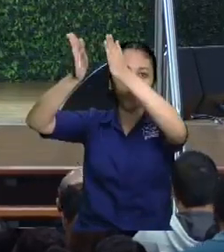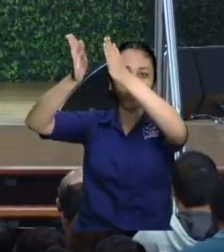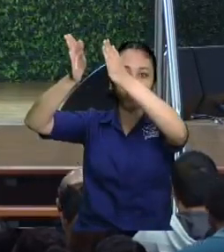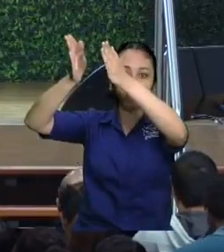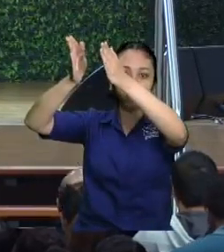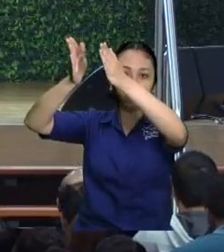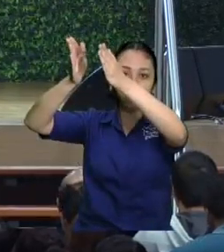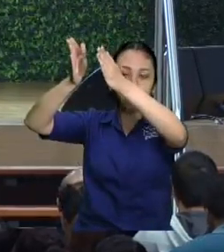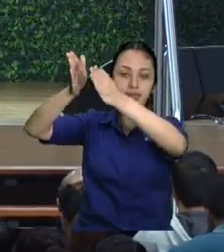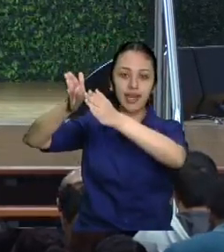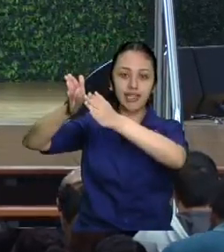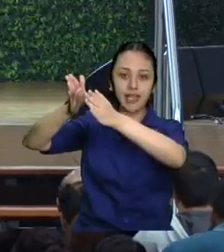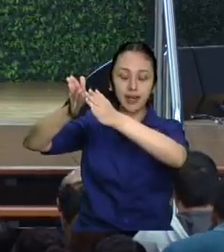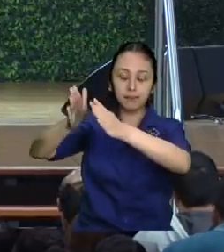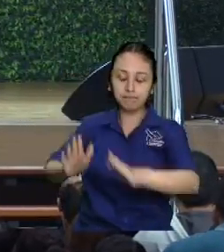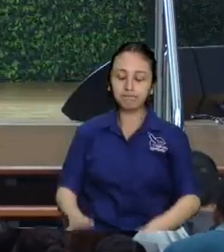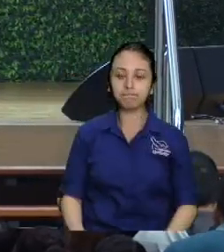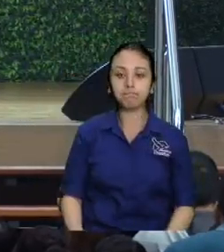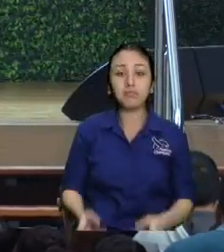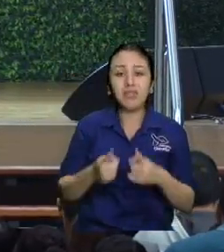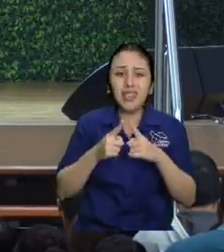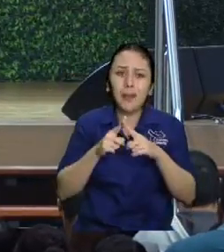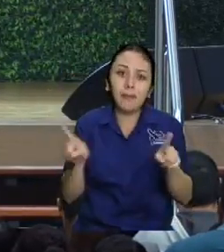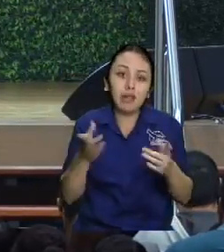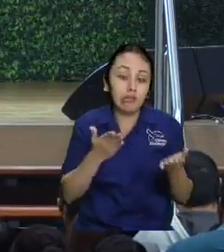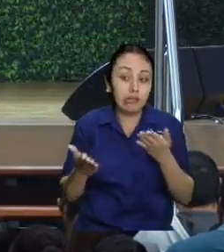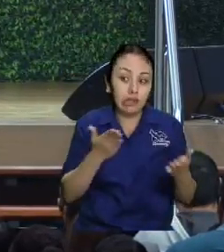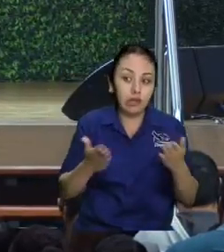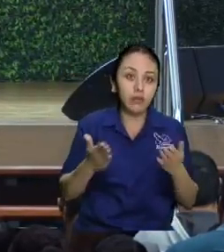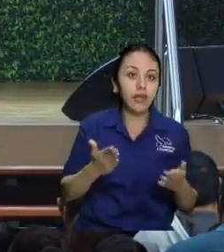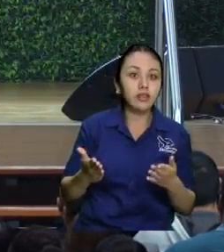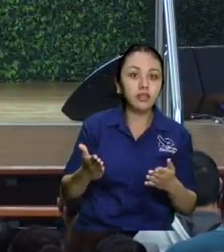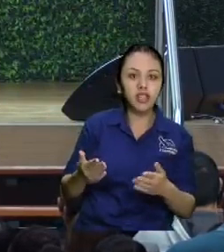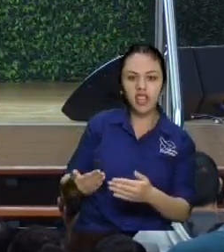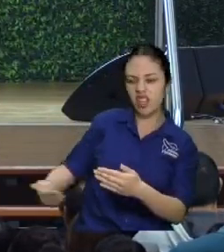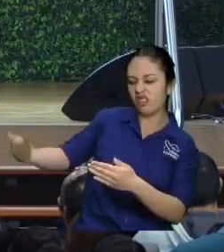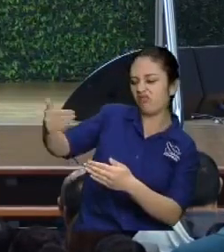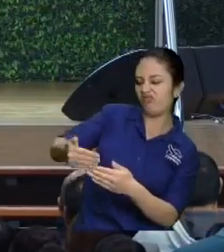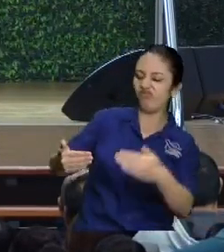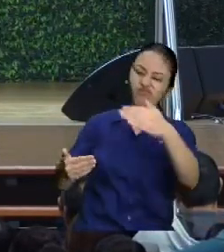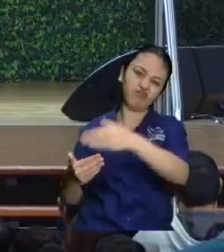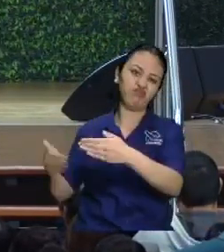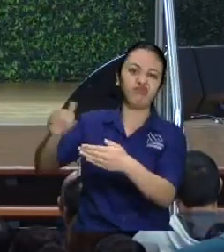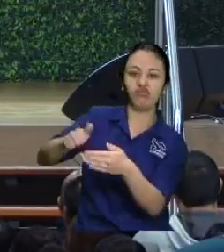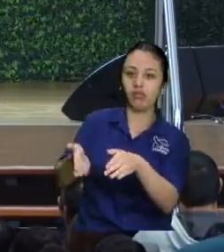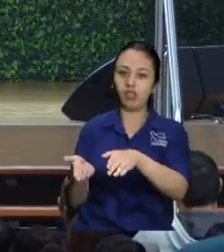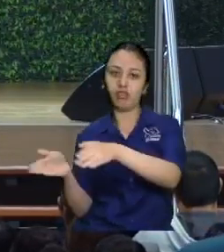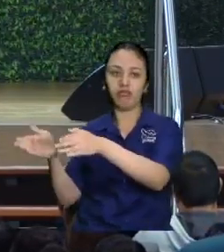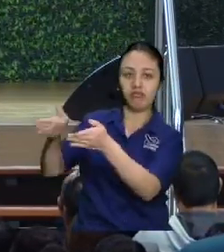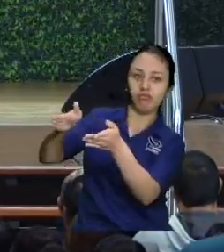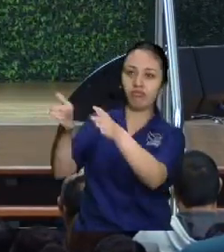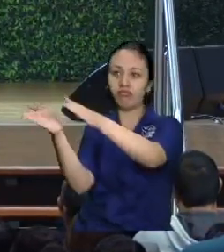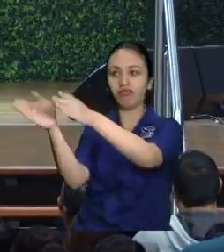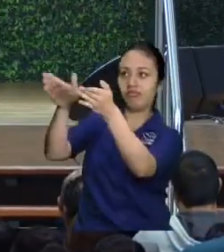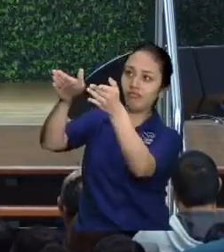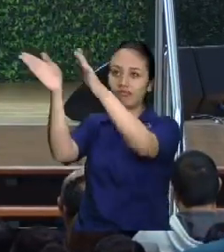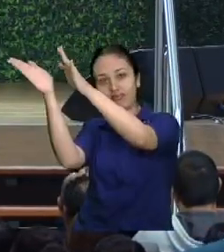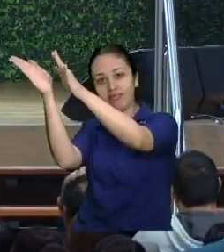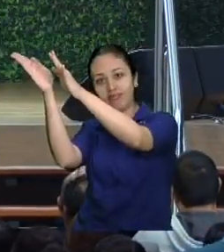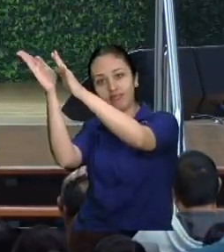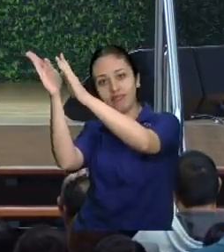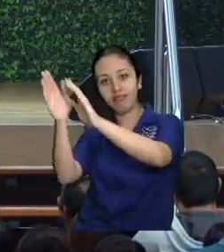que un albañil dijo, nah, chara, yo tengo buen ojo, y pa,